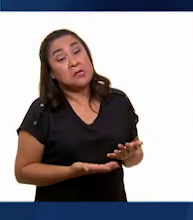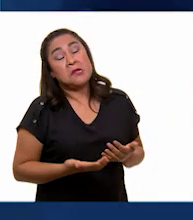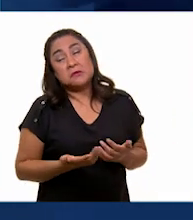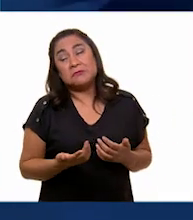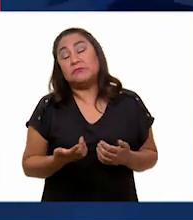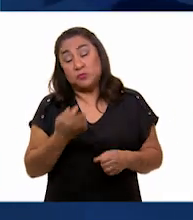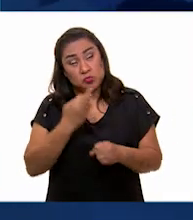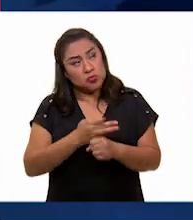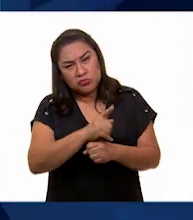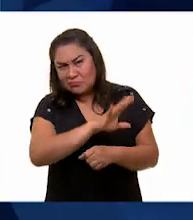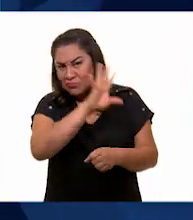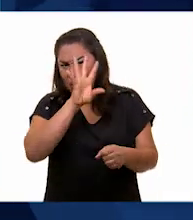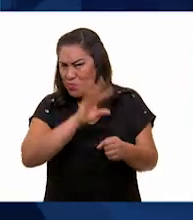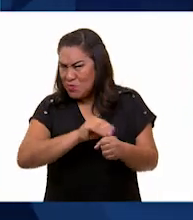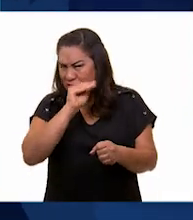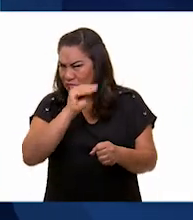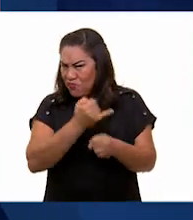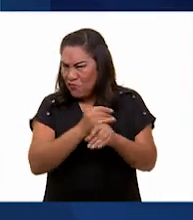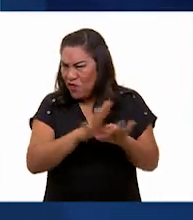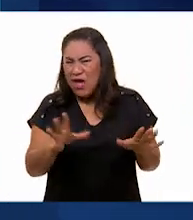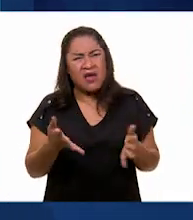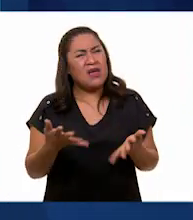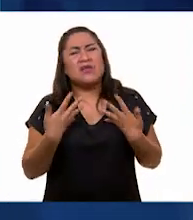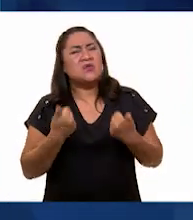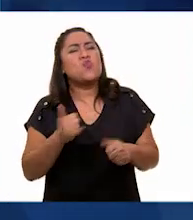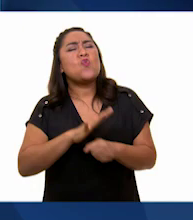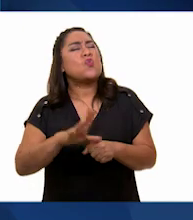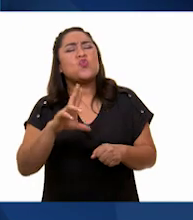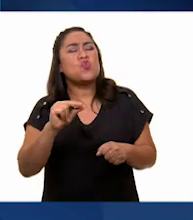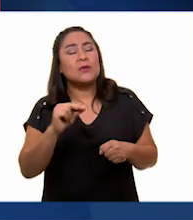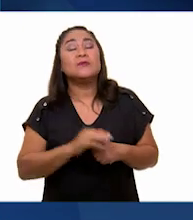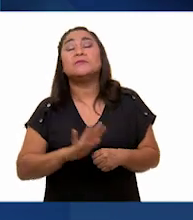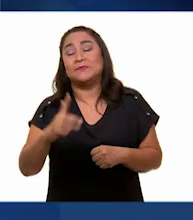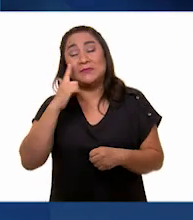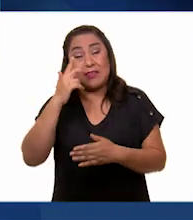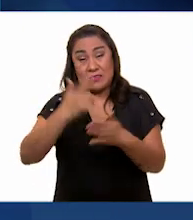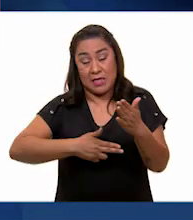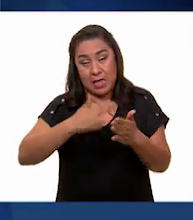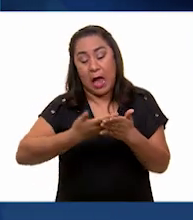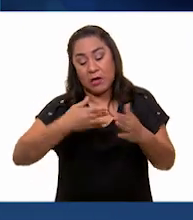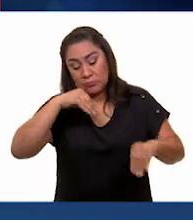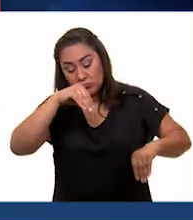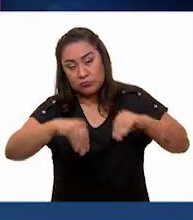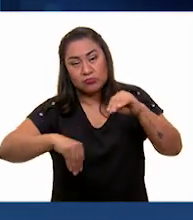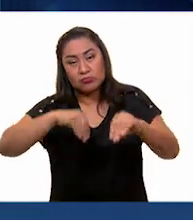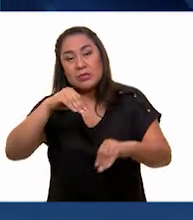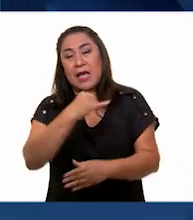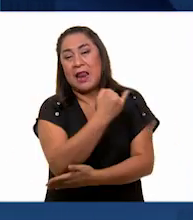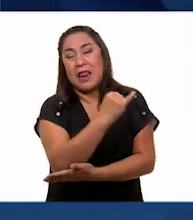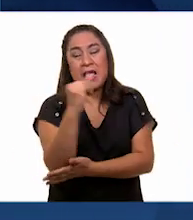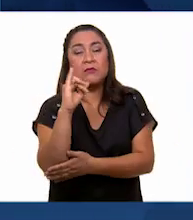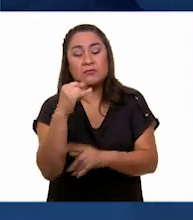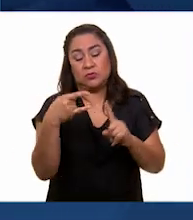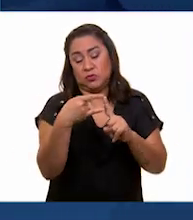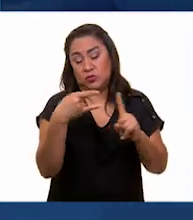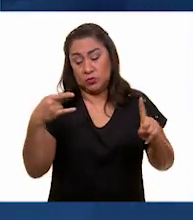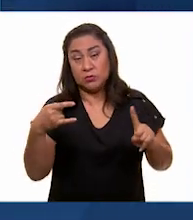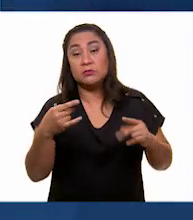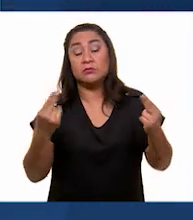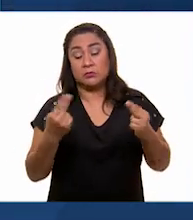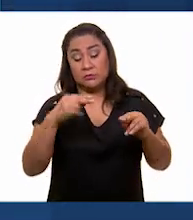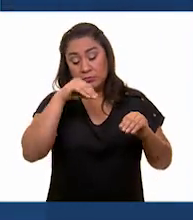tienes toda la información. ¿Qué es lo que no entiendes? En el taller estamos diseñando un jardín con forma rectangular, en el cual tenemos que